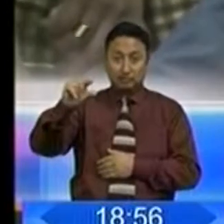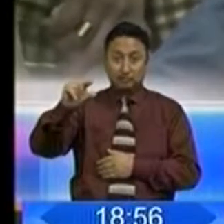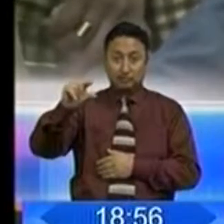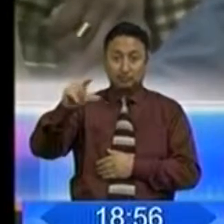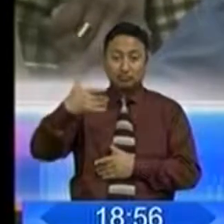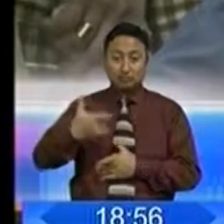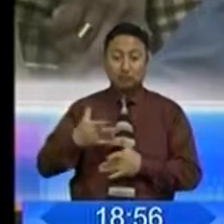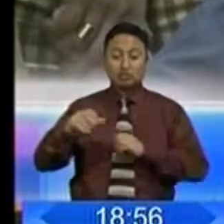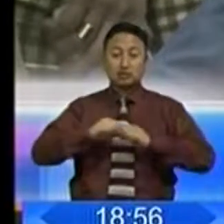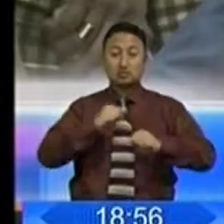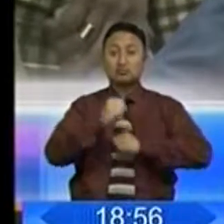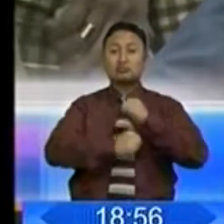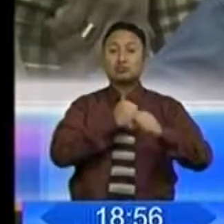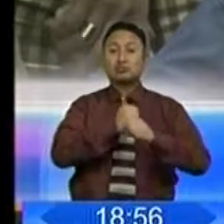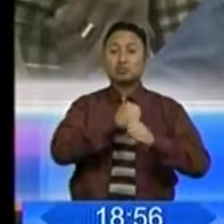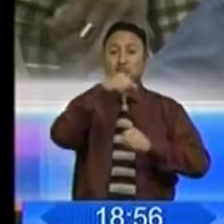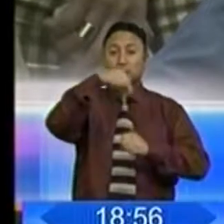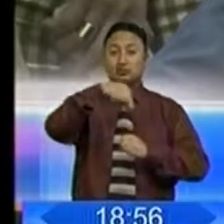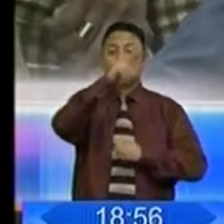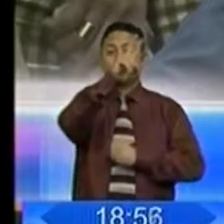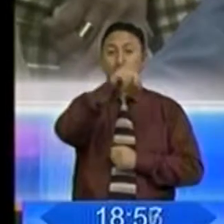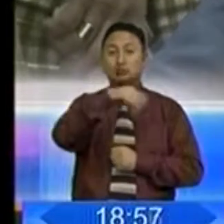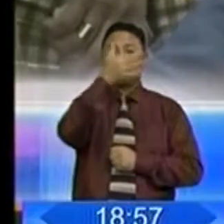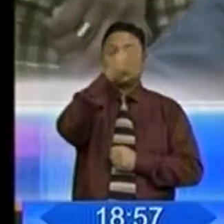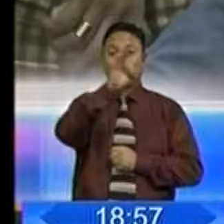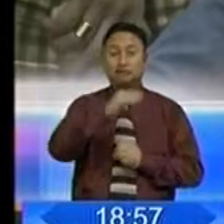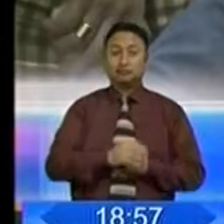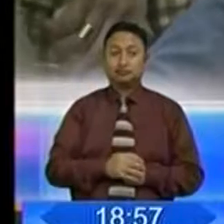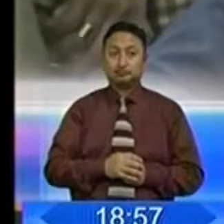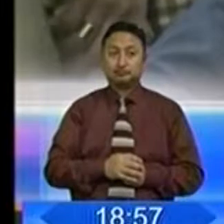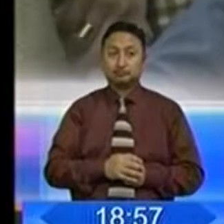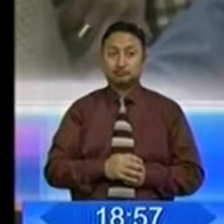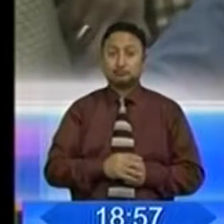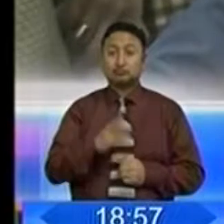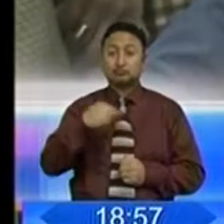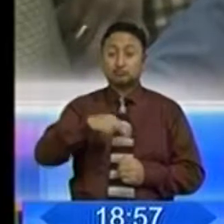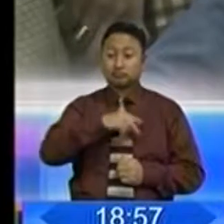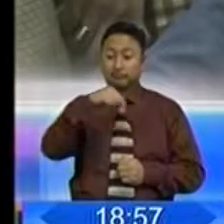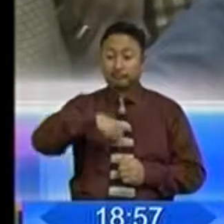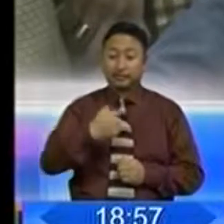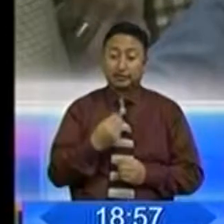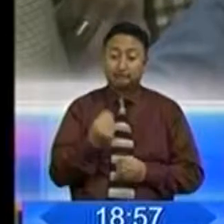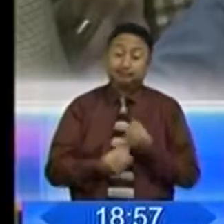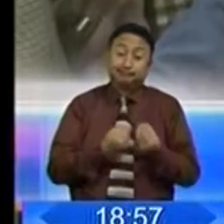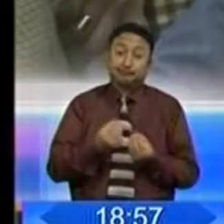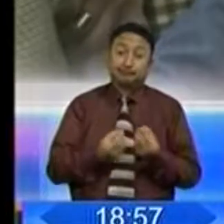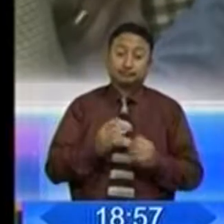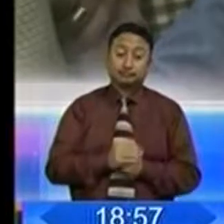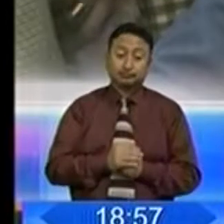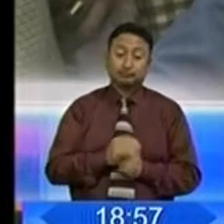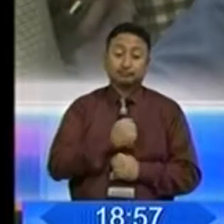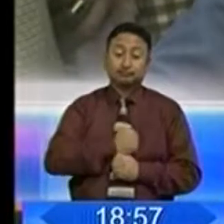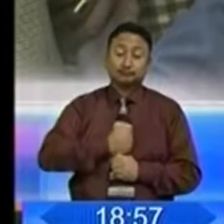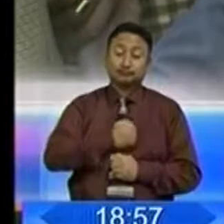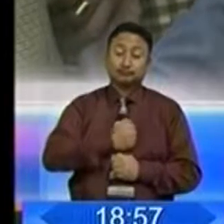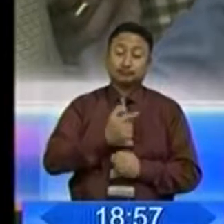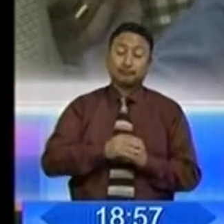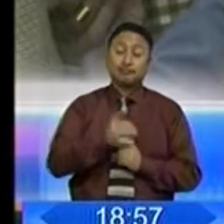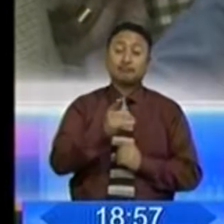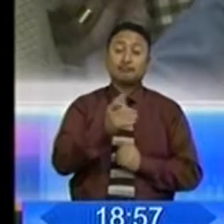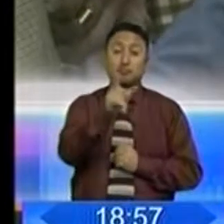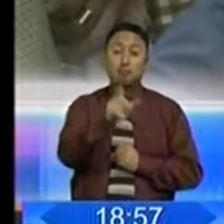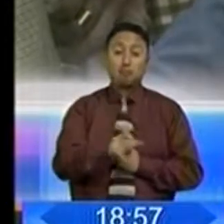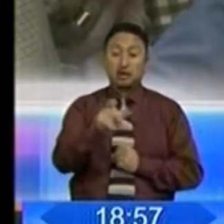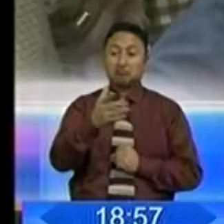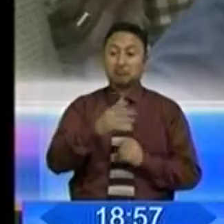la gestión del año fiscal 2019. Nos hemos visto en la penosa labor de prescindir del servicio